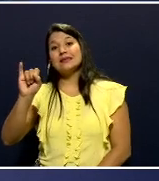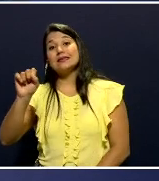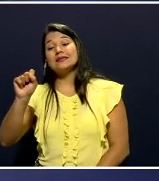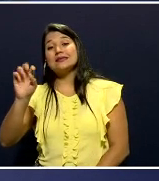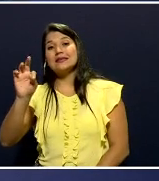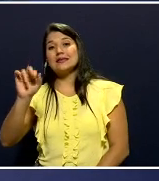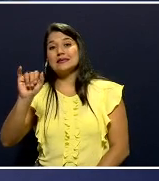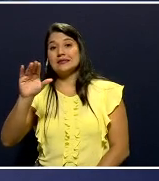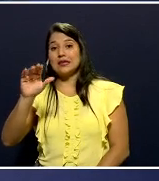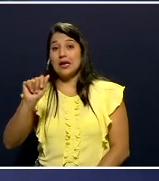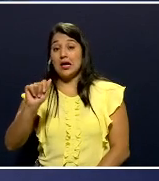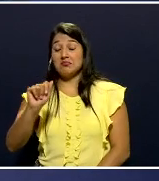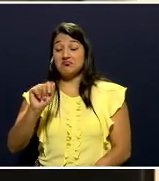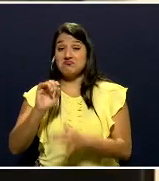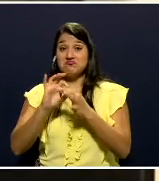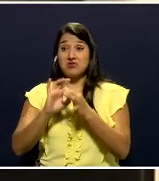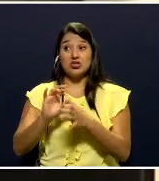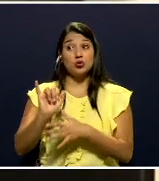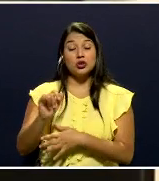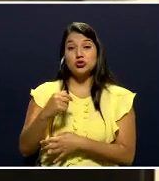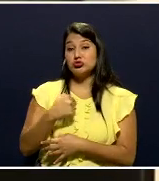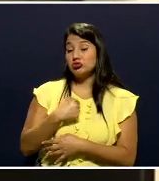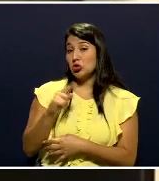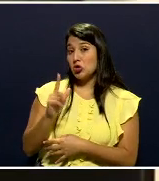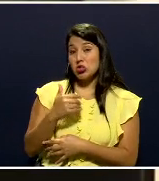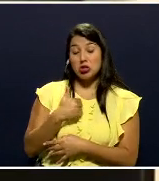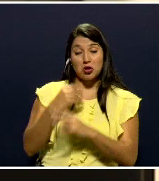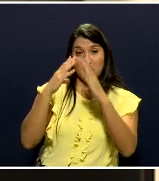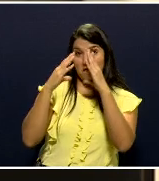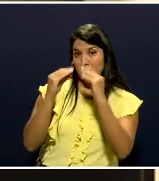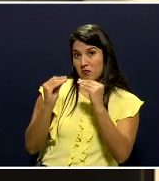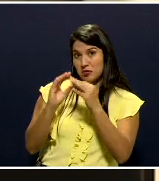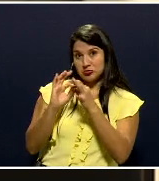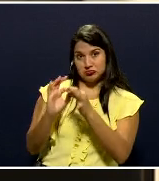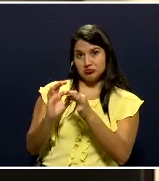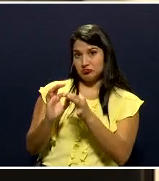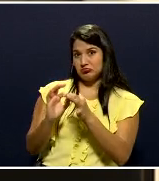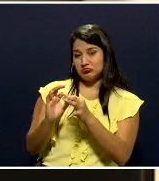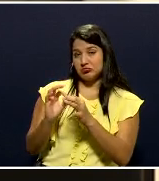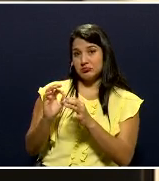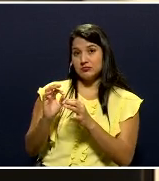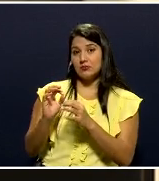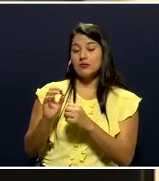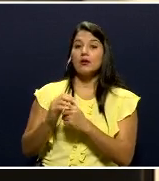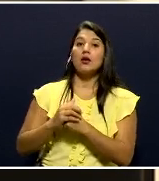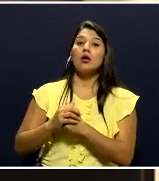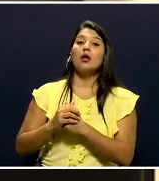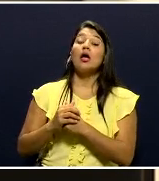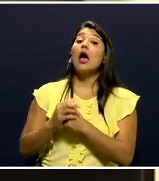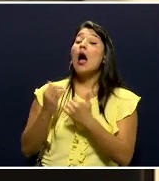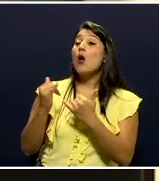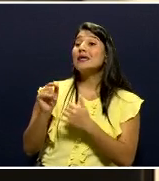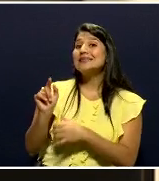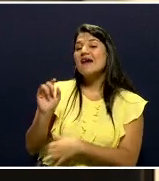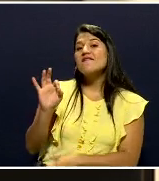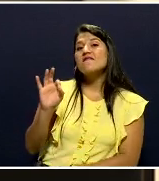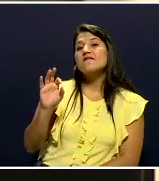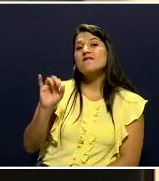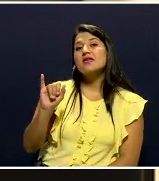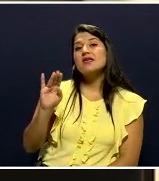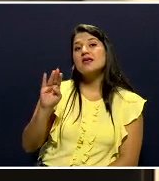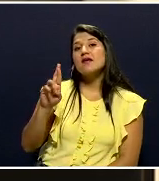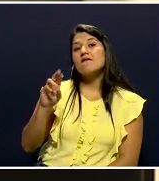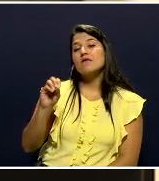Yo no tengo datos en estos momentos que estos virus causen específicamente fibrosis quística. La fibrosis quística es